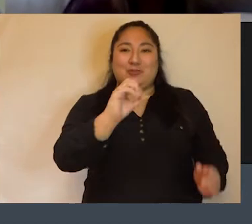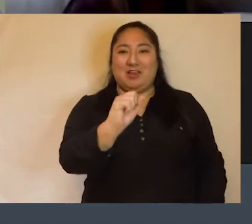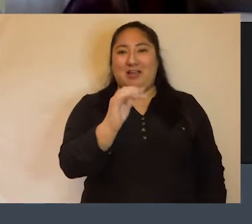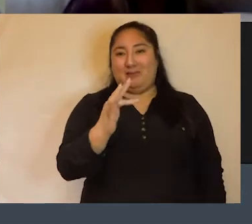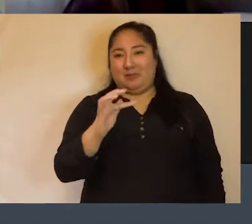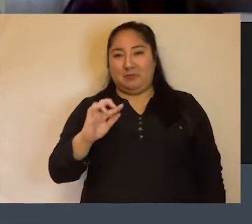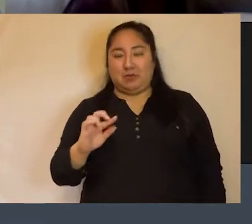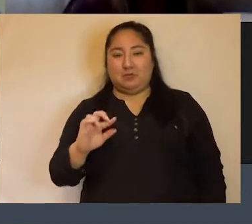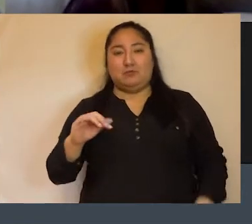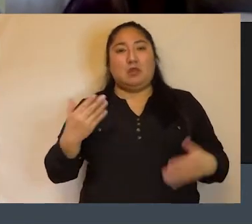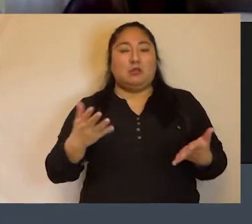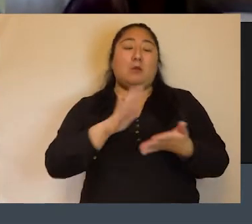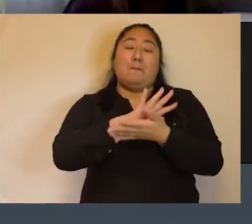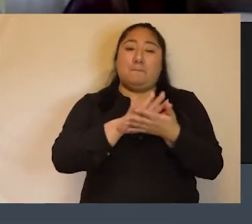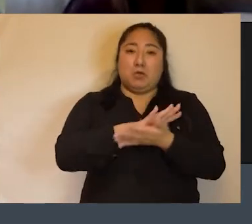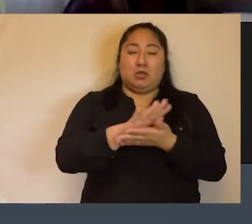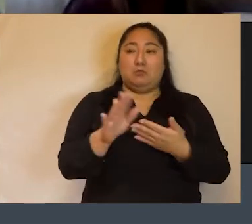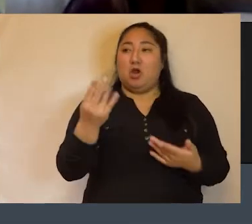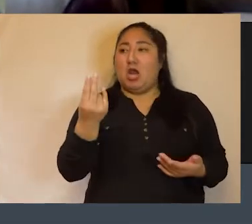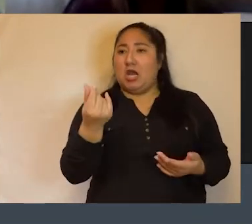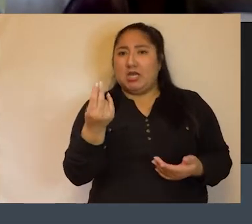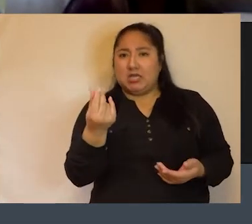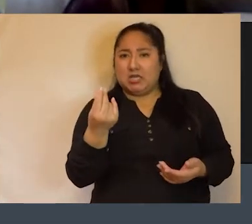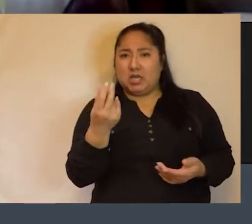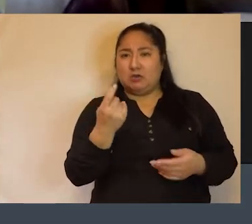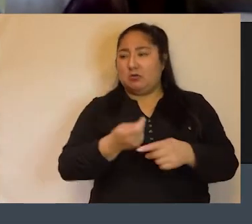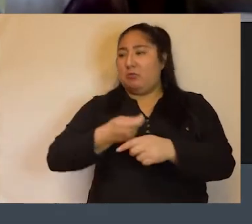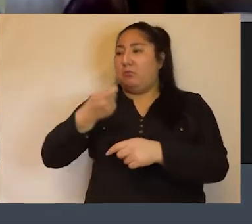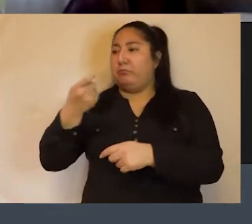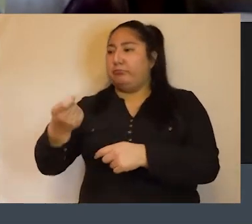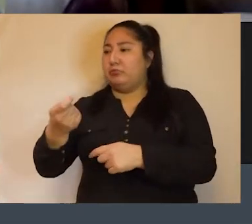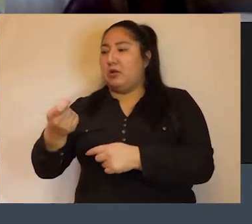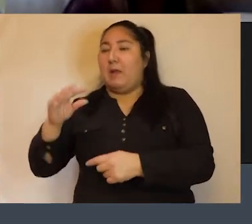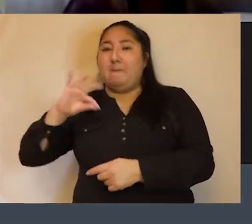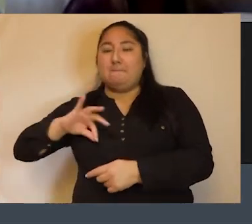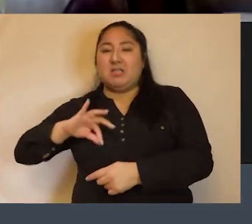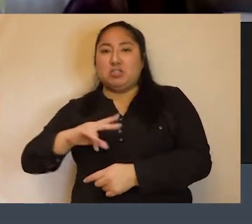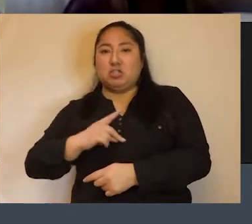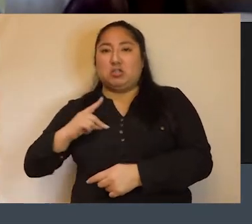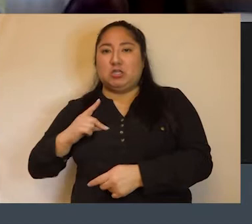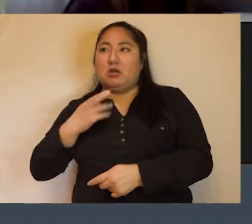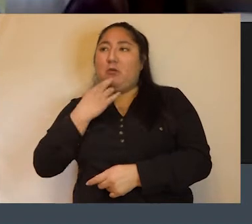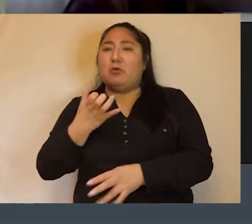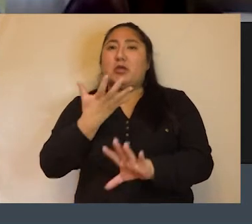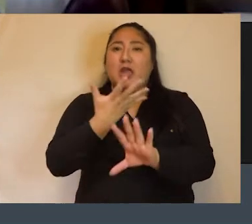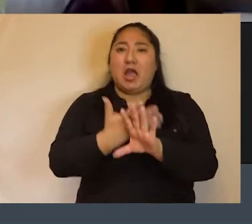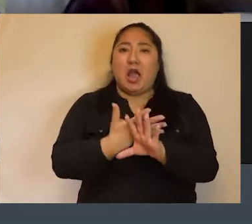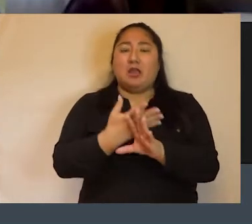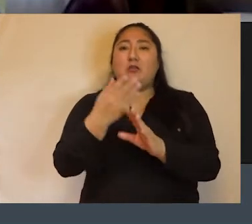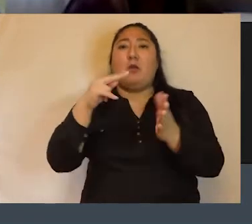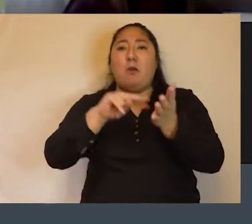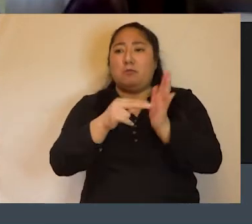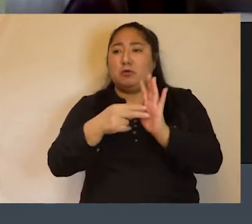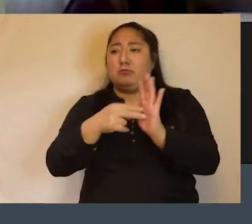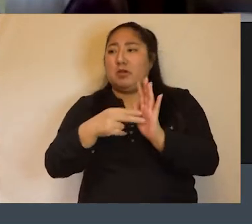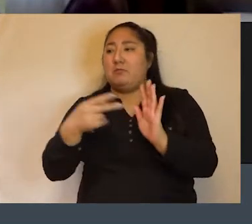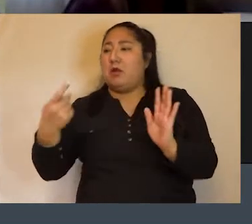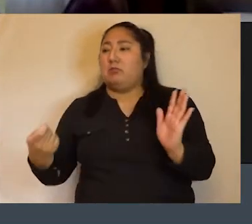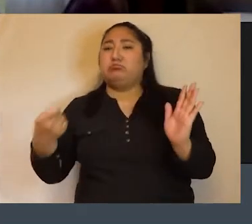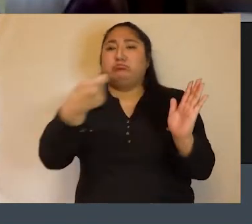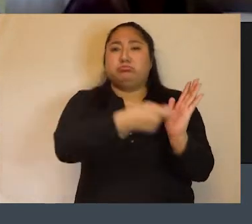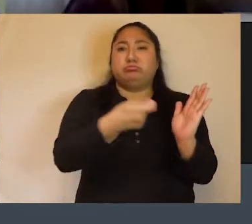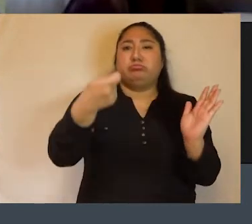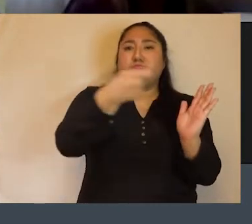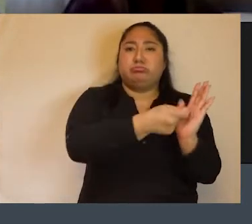funciones de una AFP. Si el dinero no alcanza para una pensión digna es porque hay problemas en el